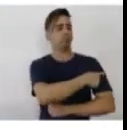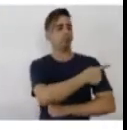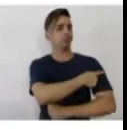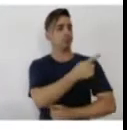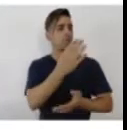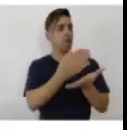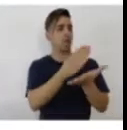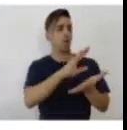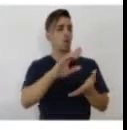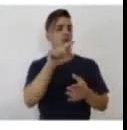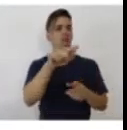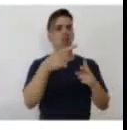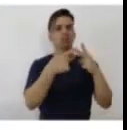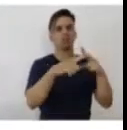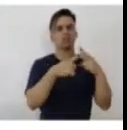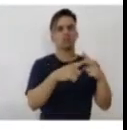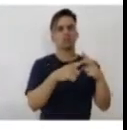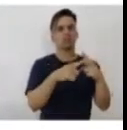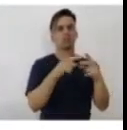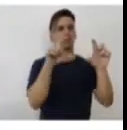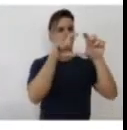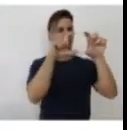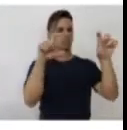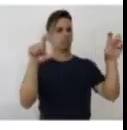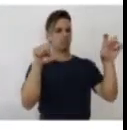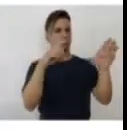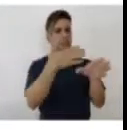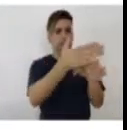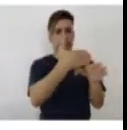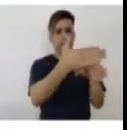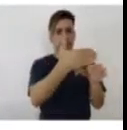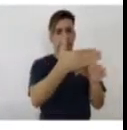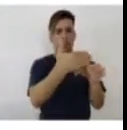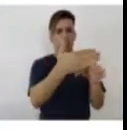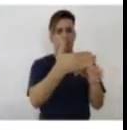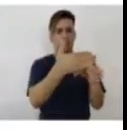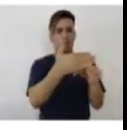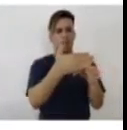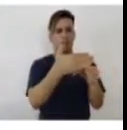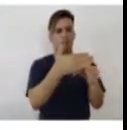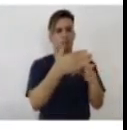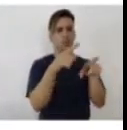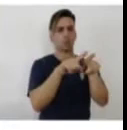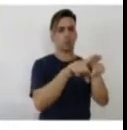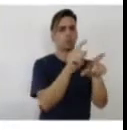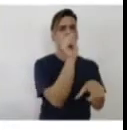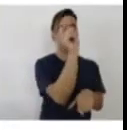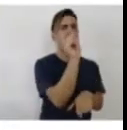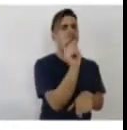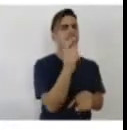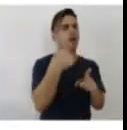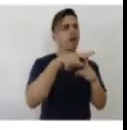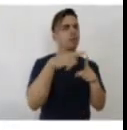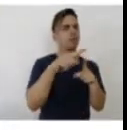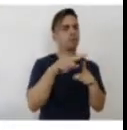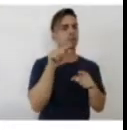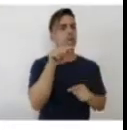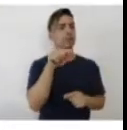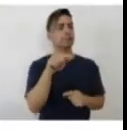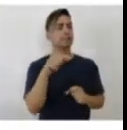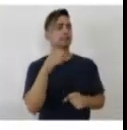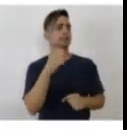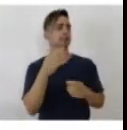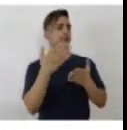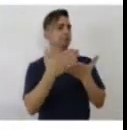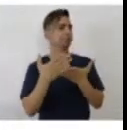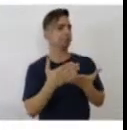al resolver esta inecuación que ellos le llaman desigualdad con variables, estarían